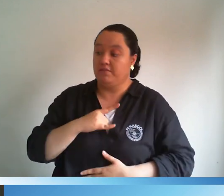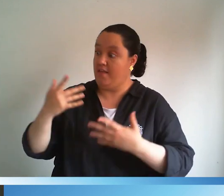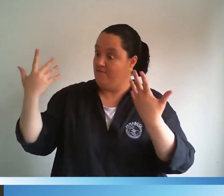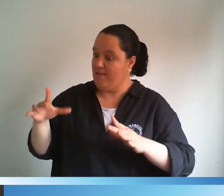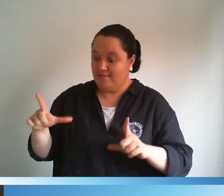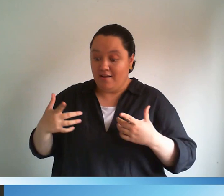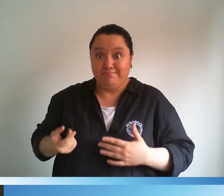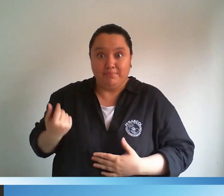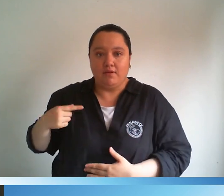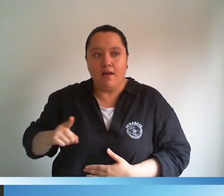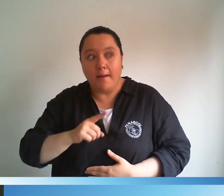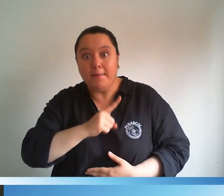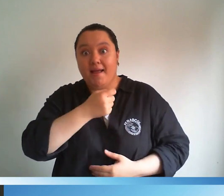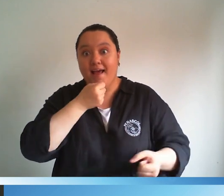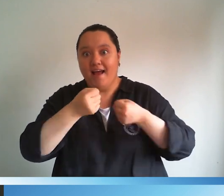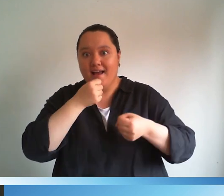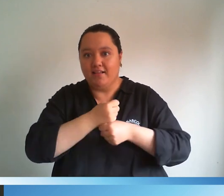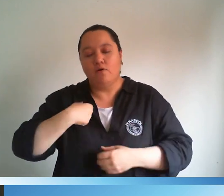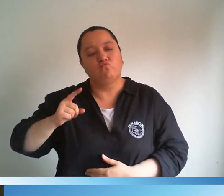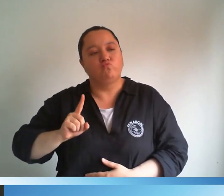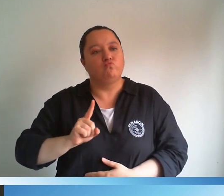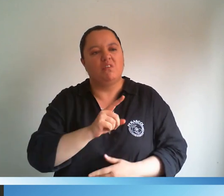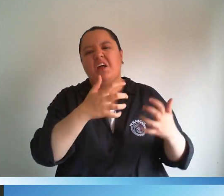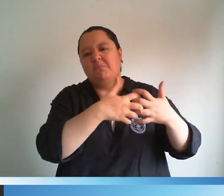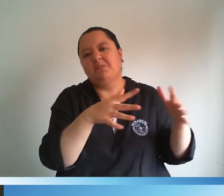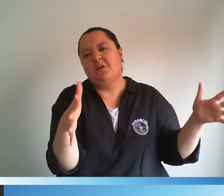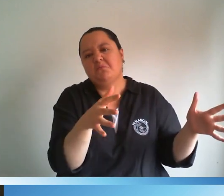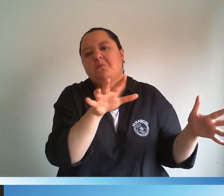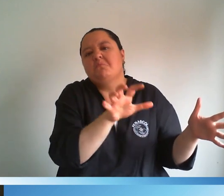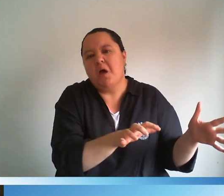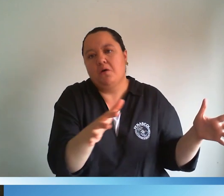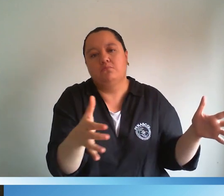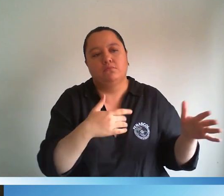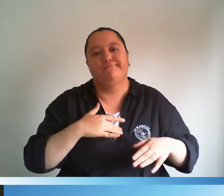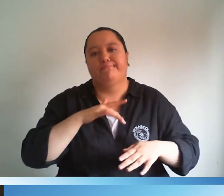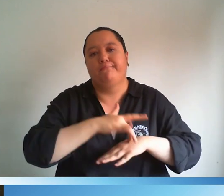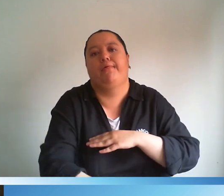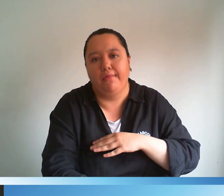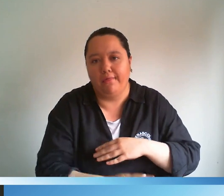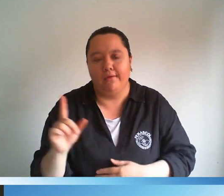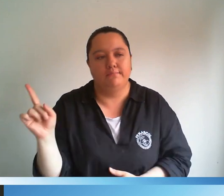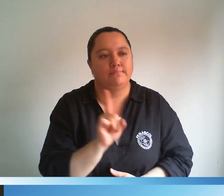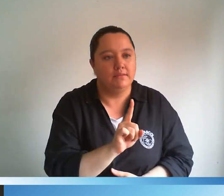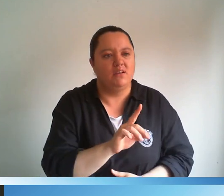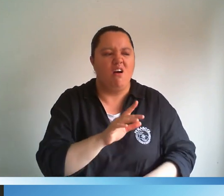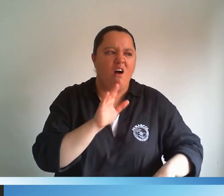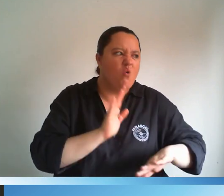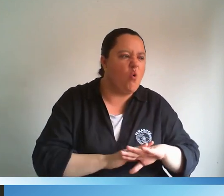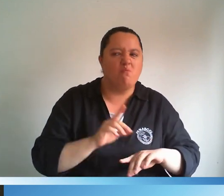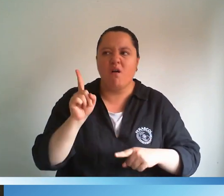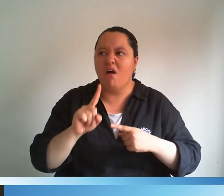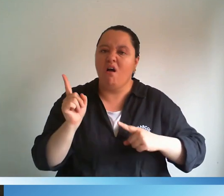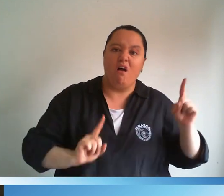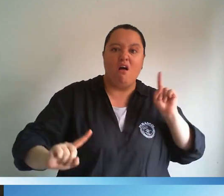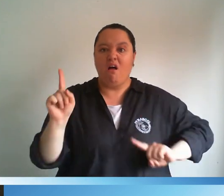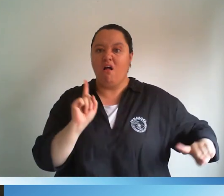apenas había terminado la universidad, fui a mi primera entrevista de trabajo, en un viejo almacén. Llegué tarde, y en ese momento